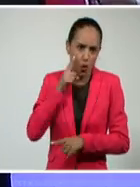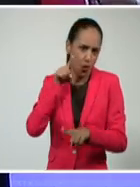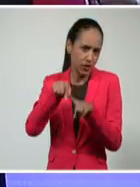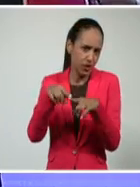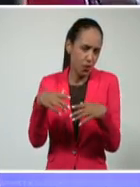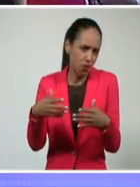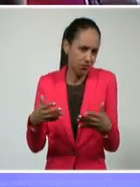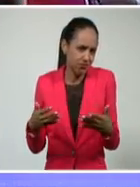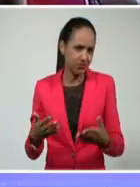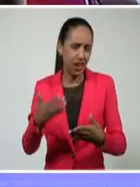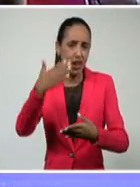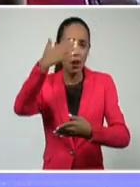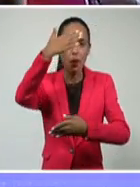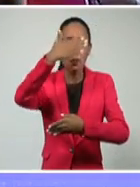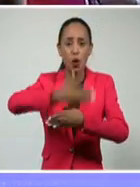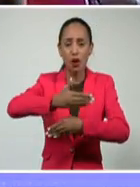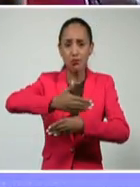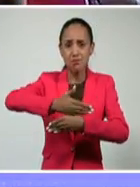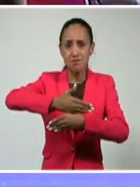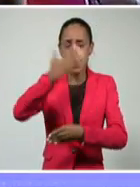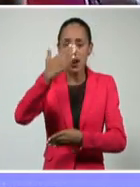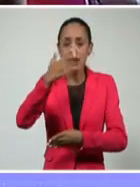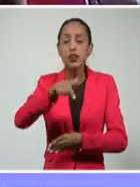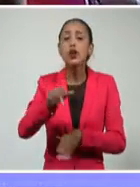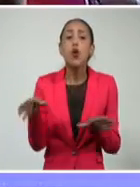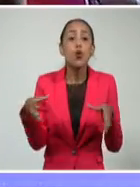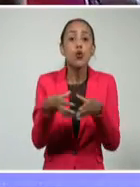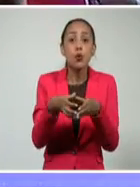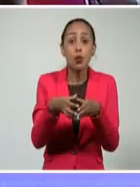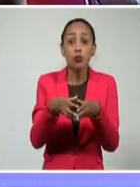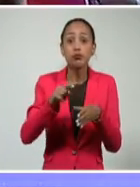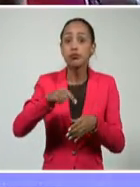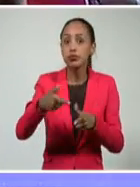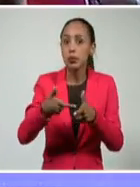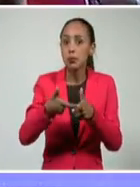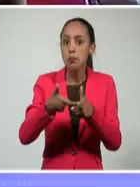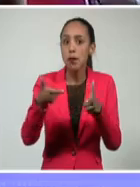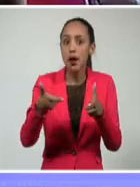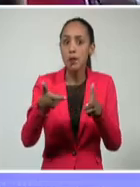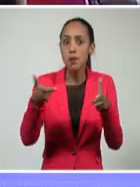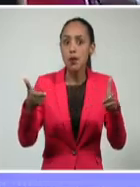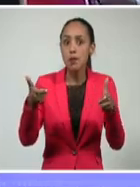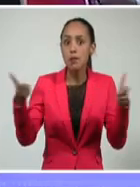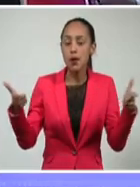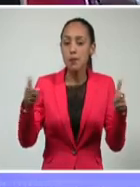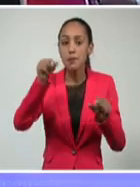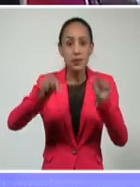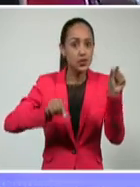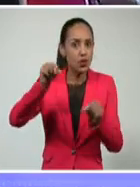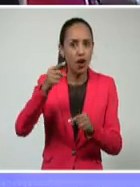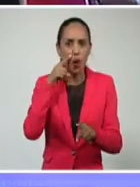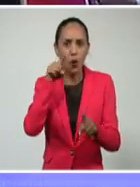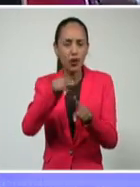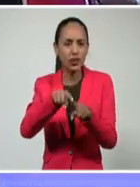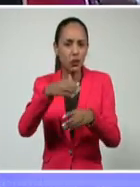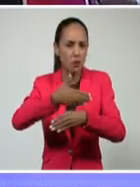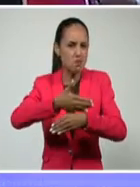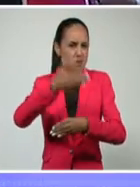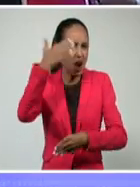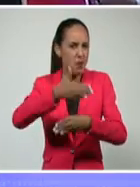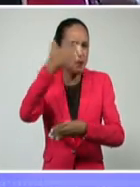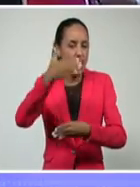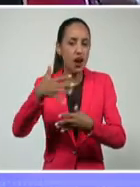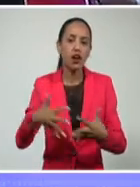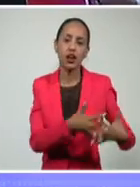otra cosa que la apuesta de un grupo cada vez más numeroso de personas por levantar las presiones económicas con que Washington